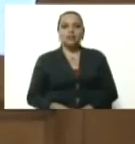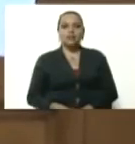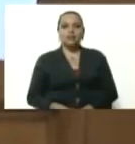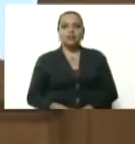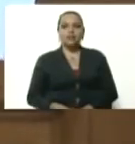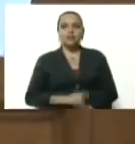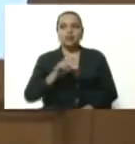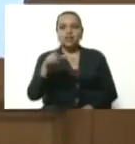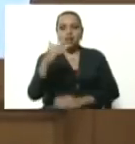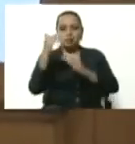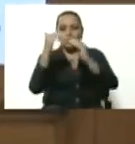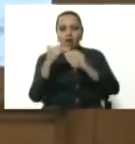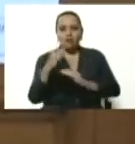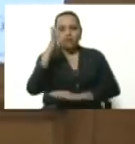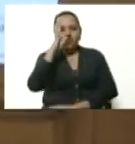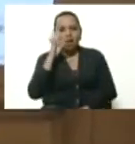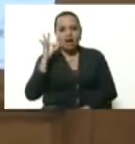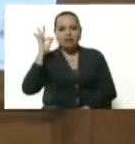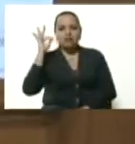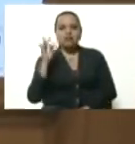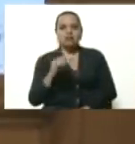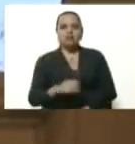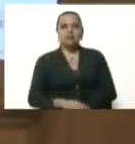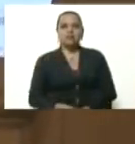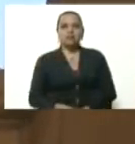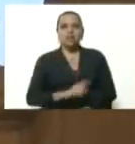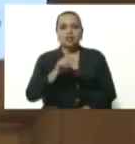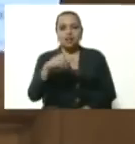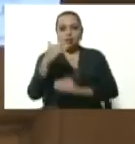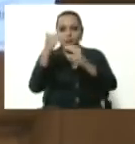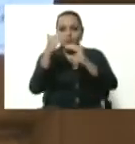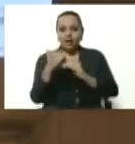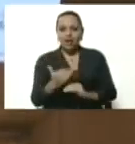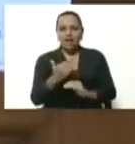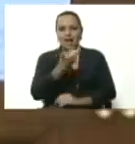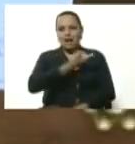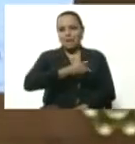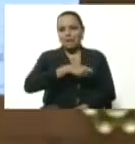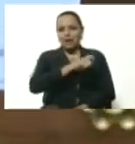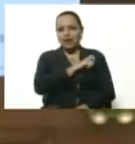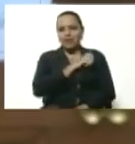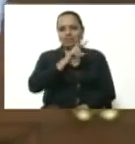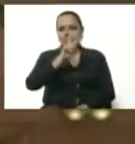37.744, Francia con 29.813 y España con